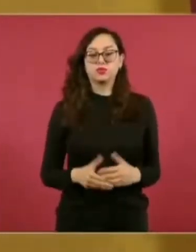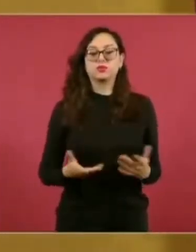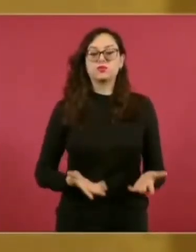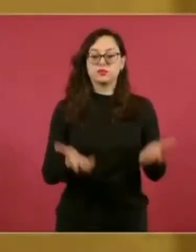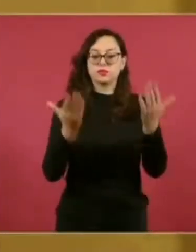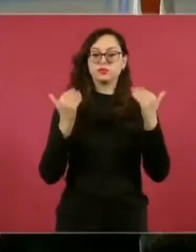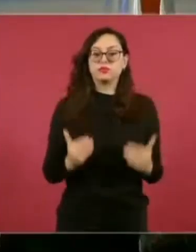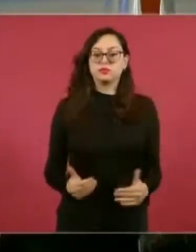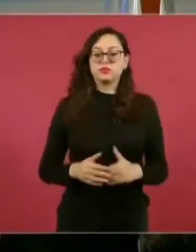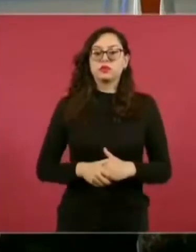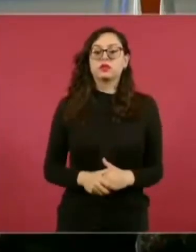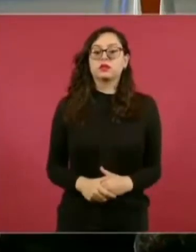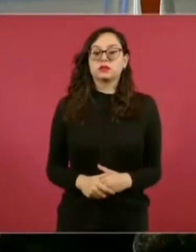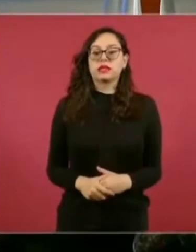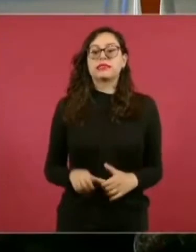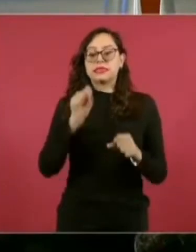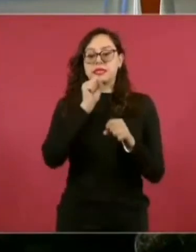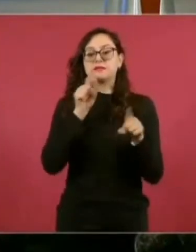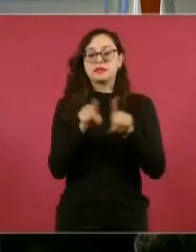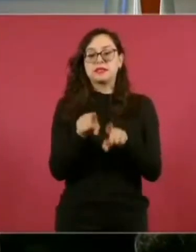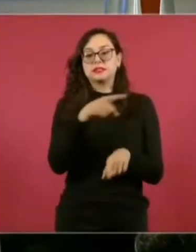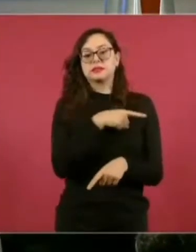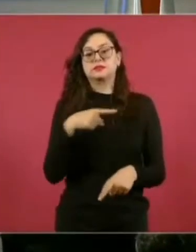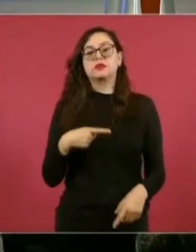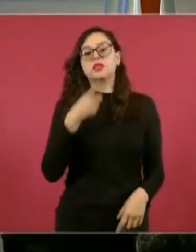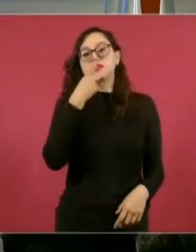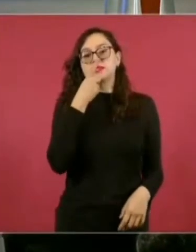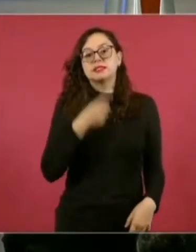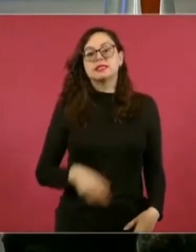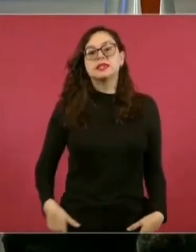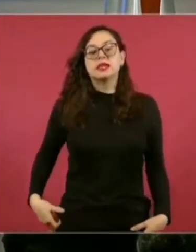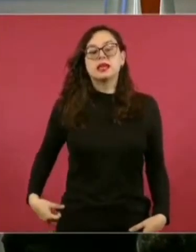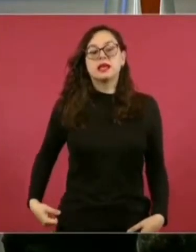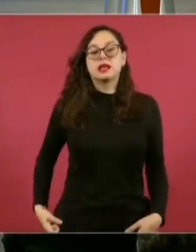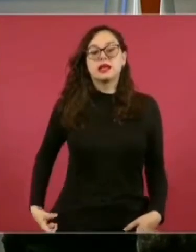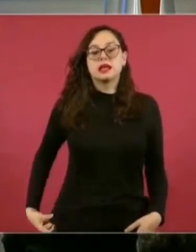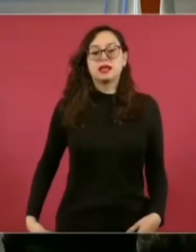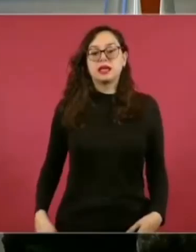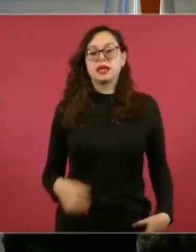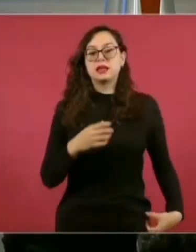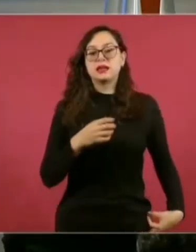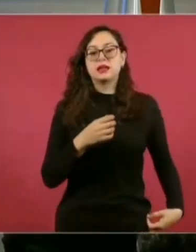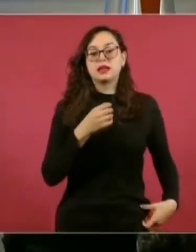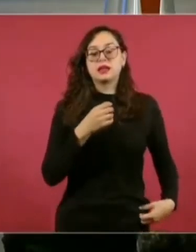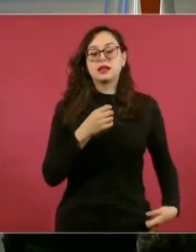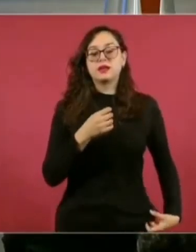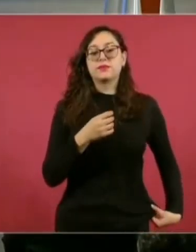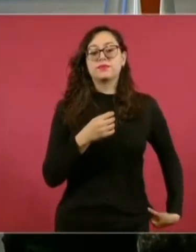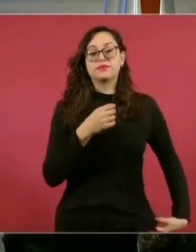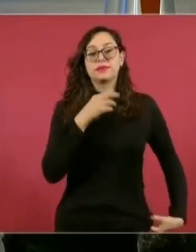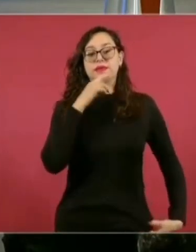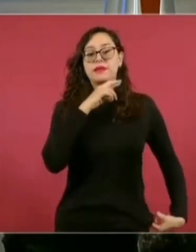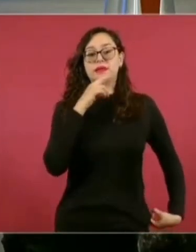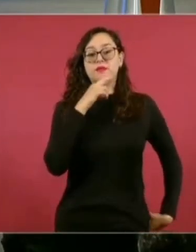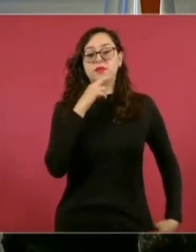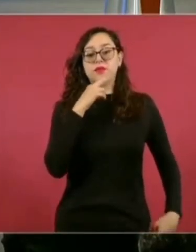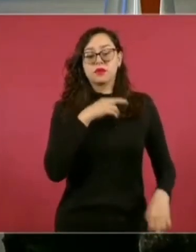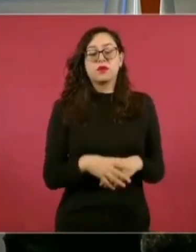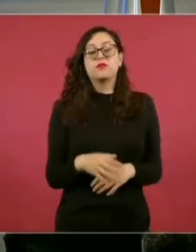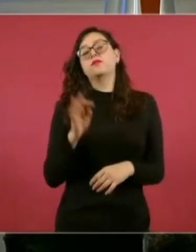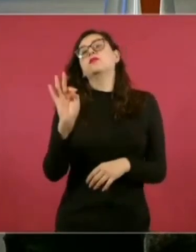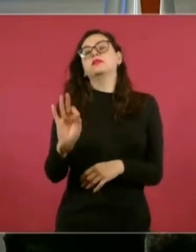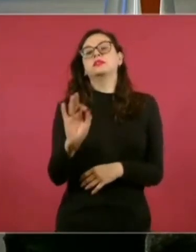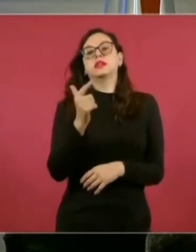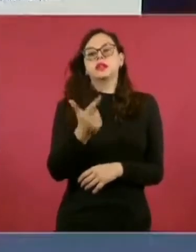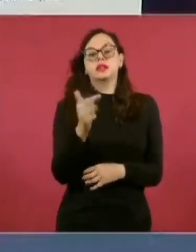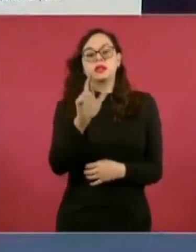rápidamente. Bueno, decir aquí, presidente, que de acuerdo a los datos de la Fiscalía General de la